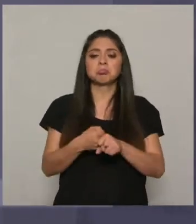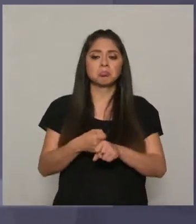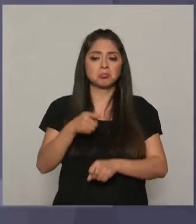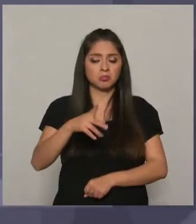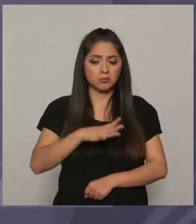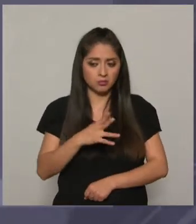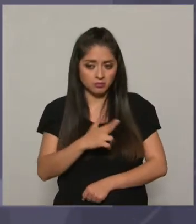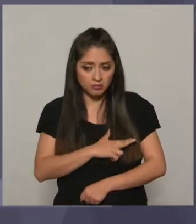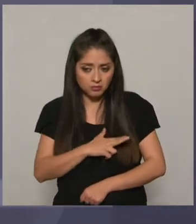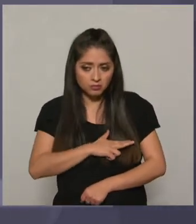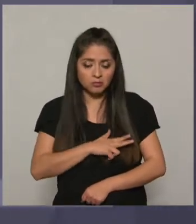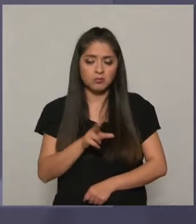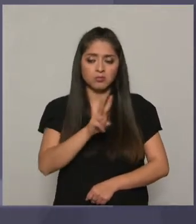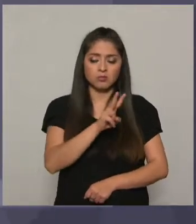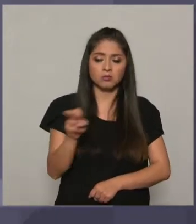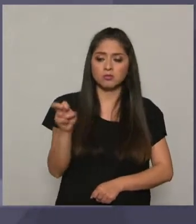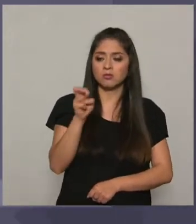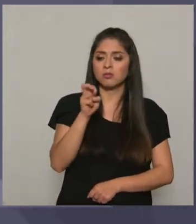lesionados,